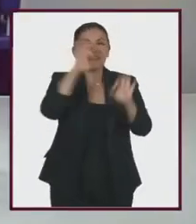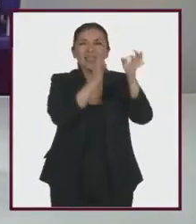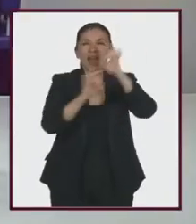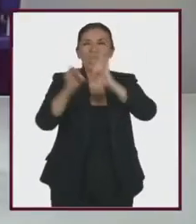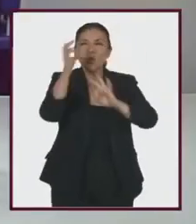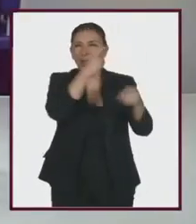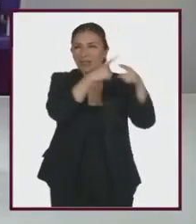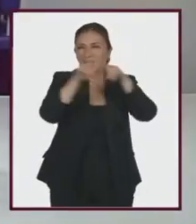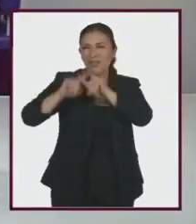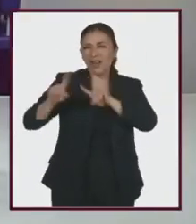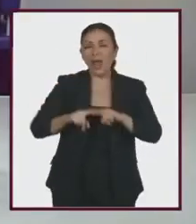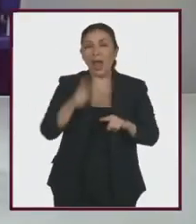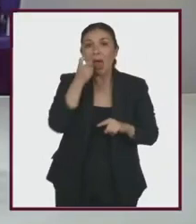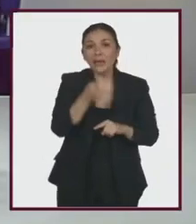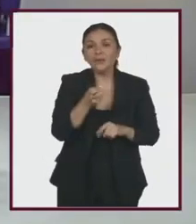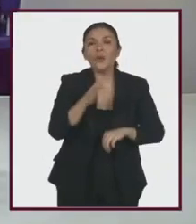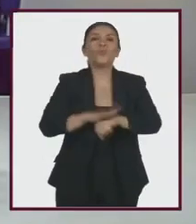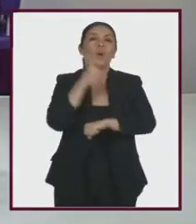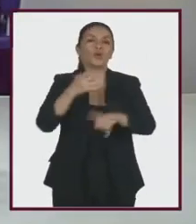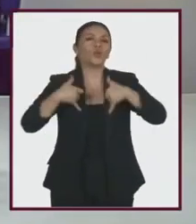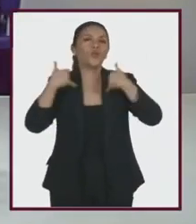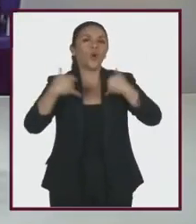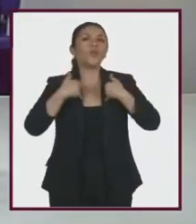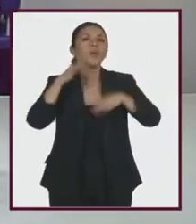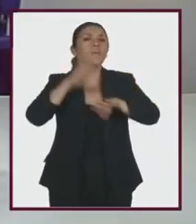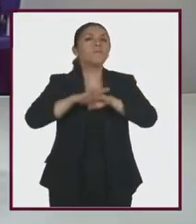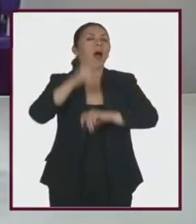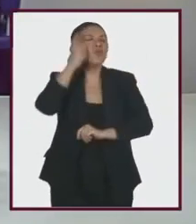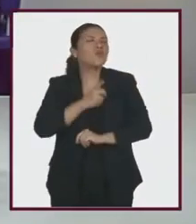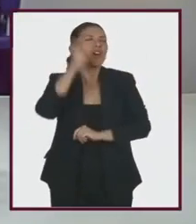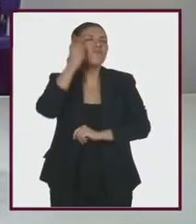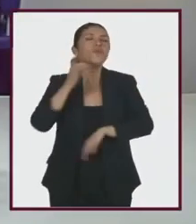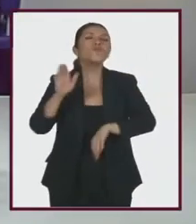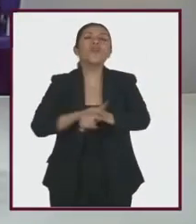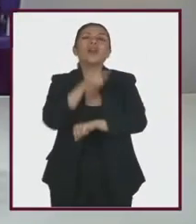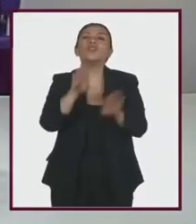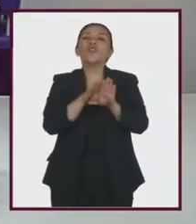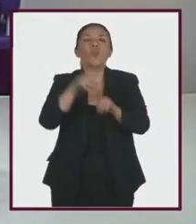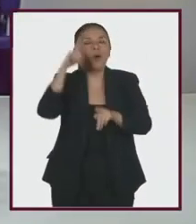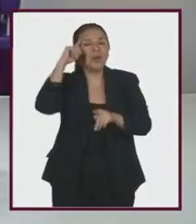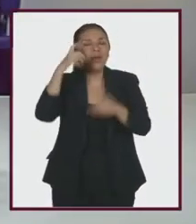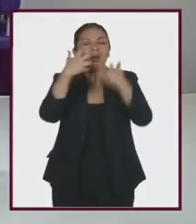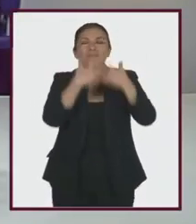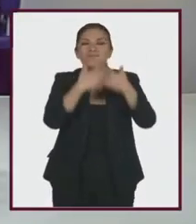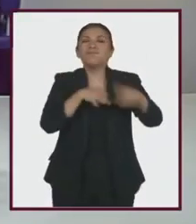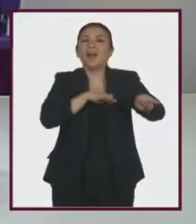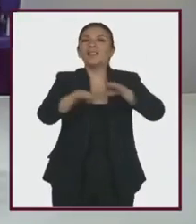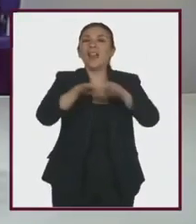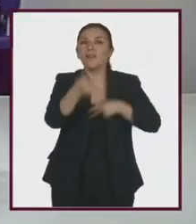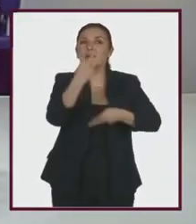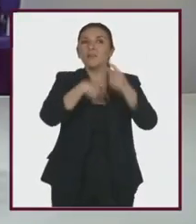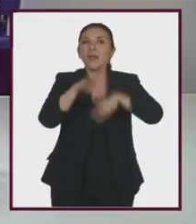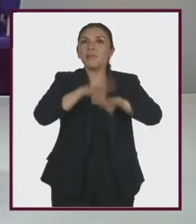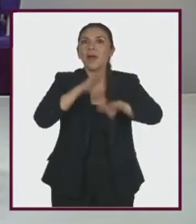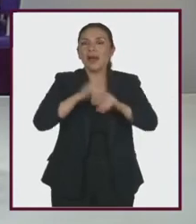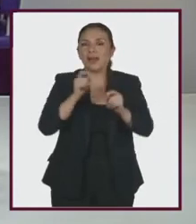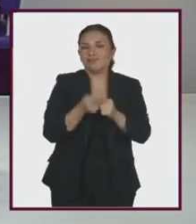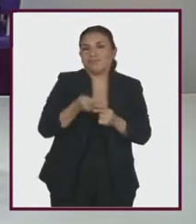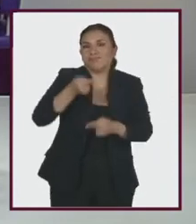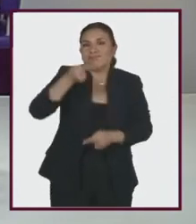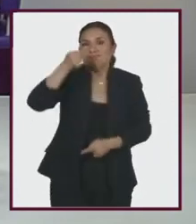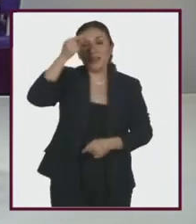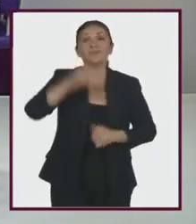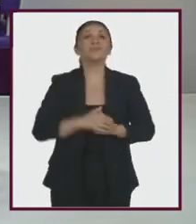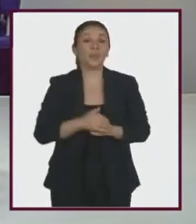y entonces por eso también es que los adolescentes duermen mucho más, porque están justo como en el sueño, teniendo todos estos efectos. Por eso hay que